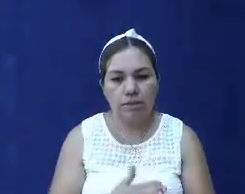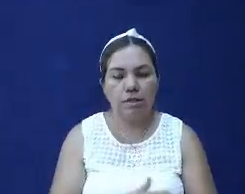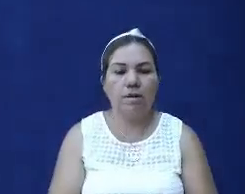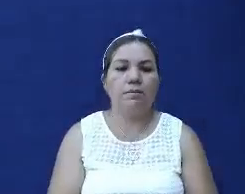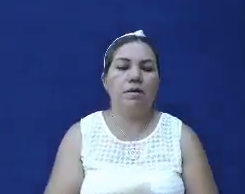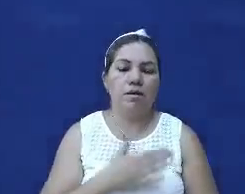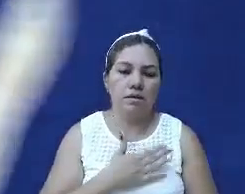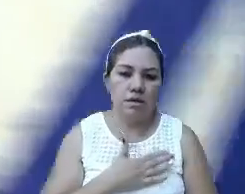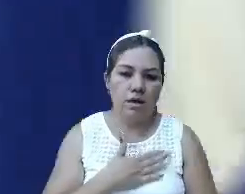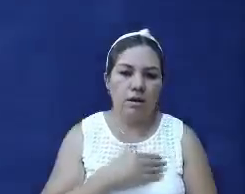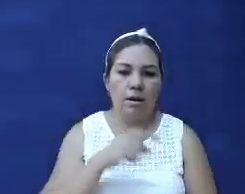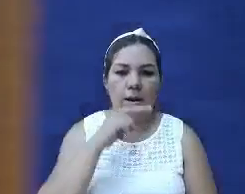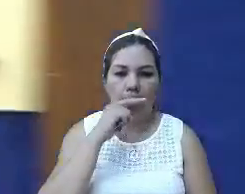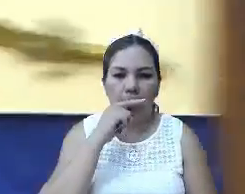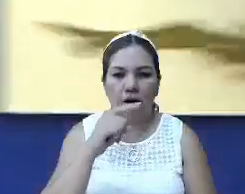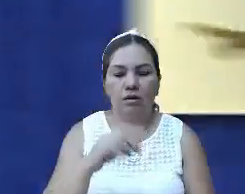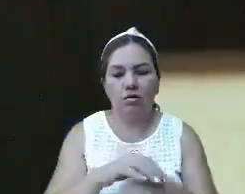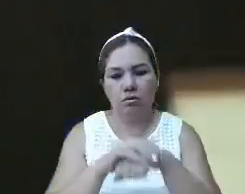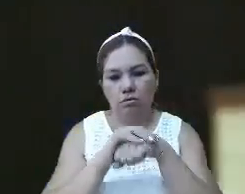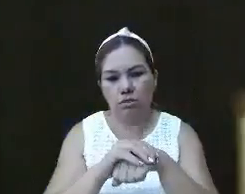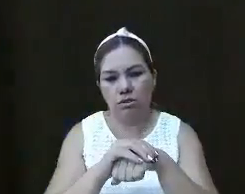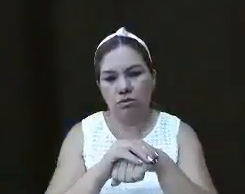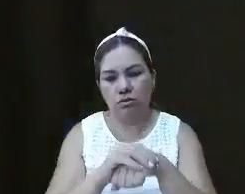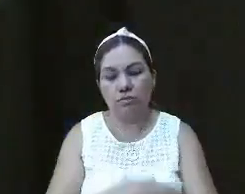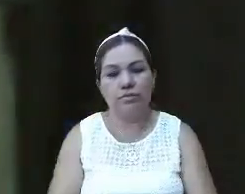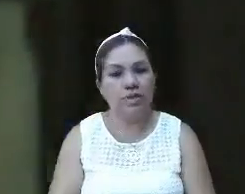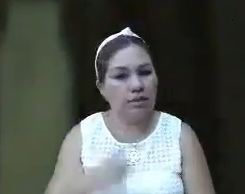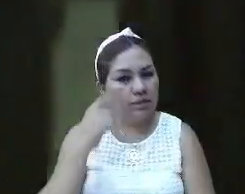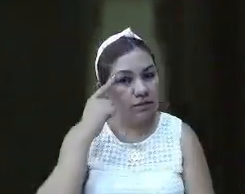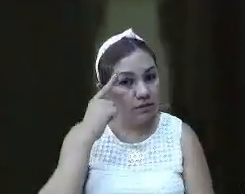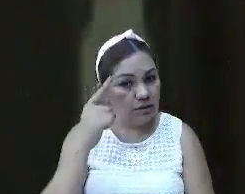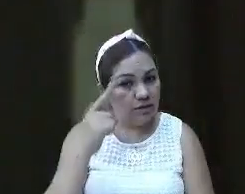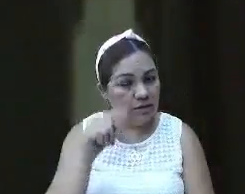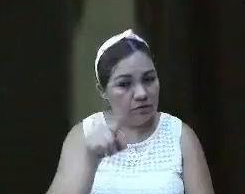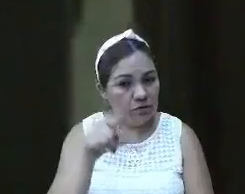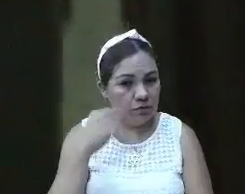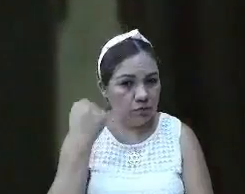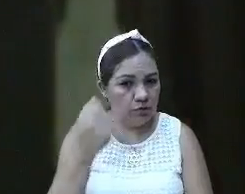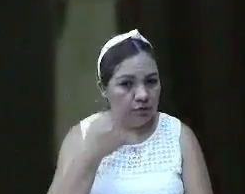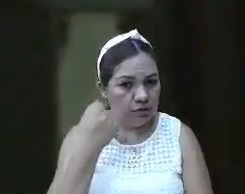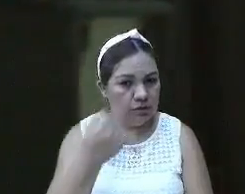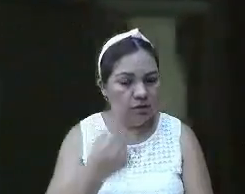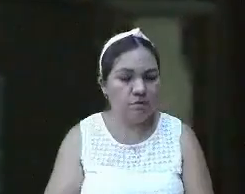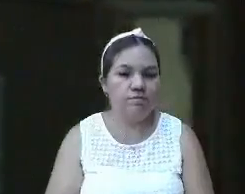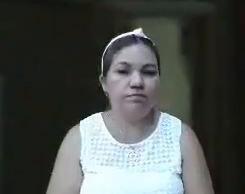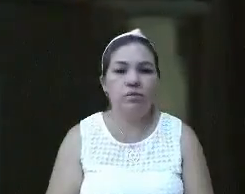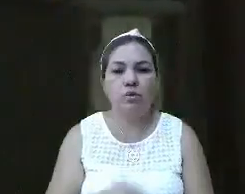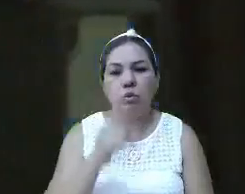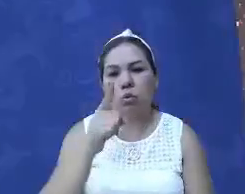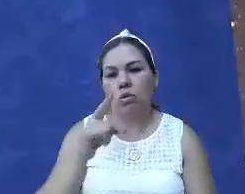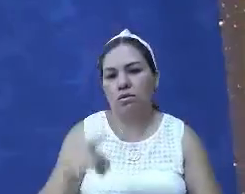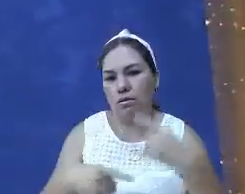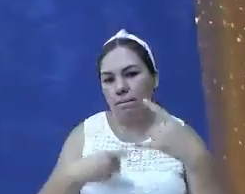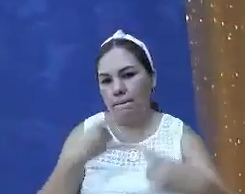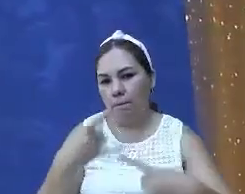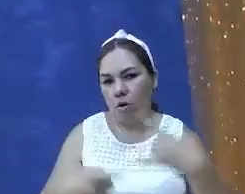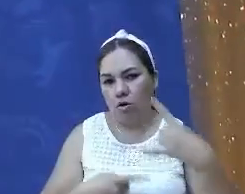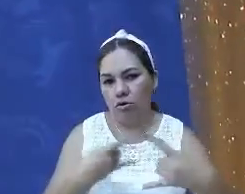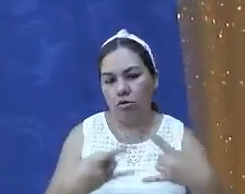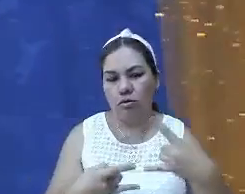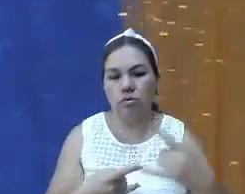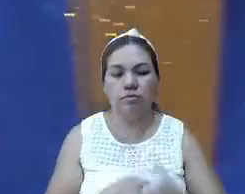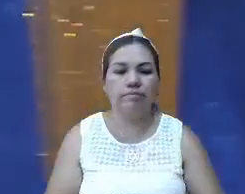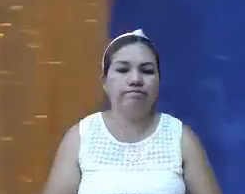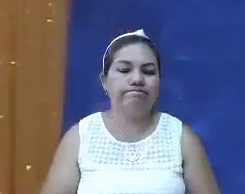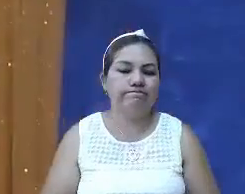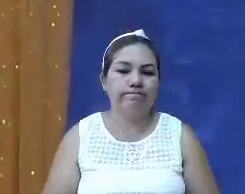insistir con esa mala junta, ¿sabes cuál es la profecía para ti? Un demonio le va a dar.